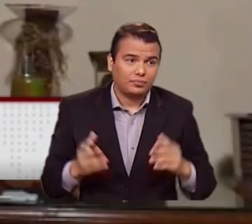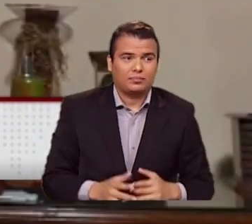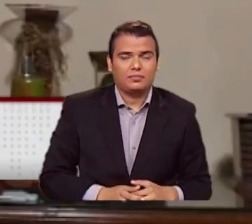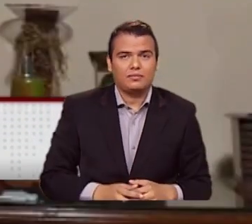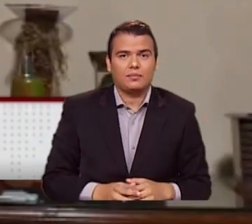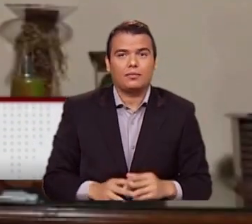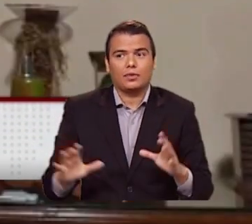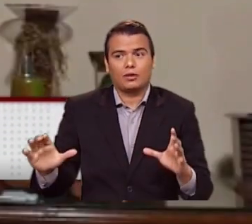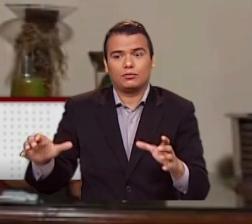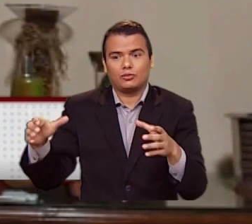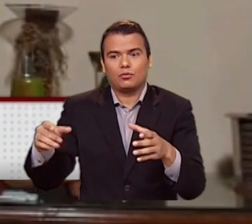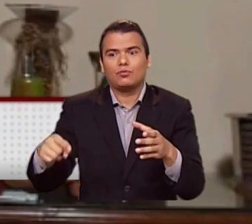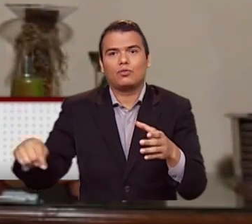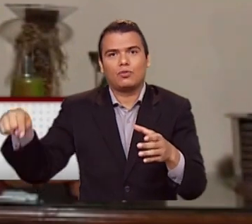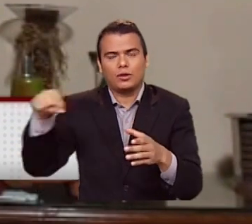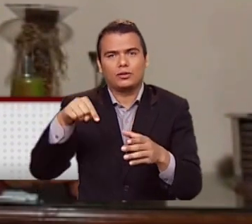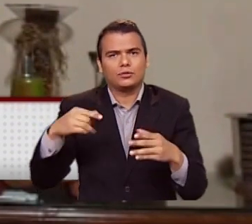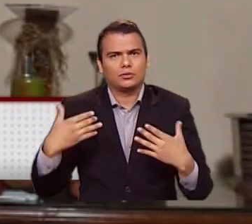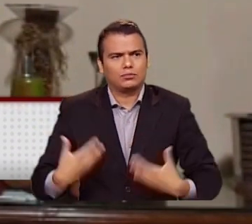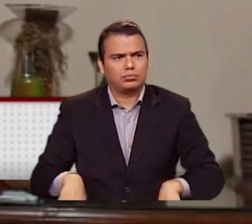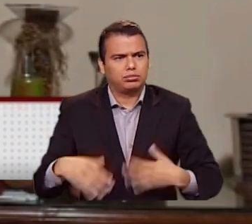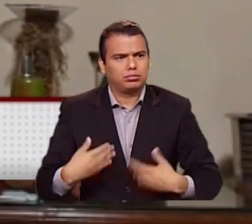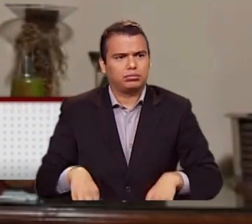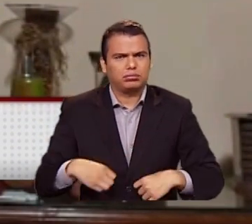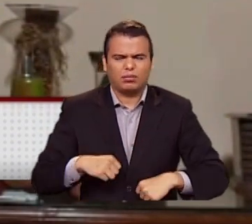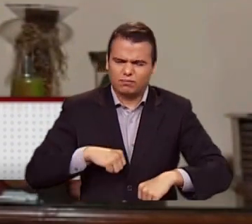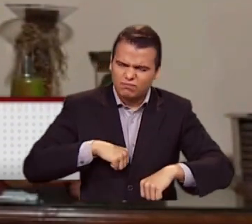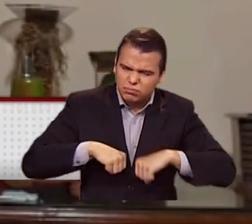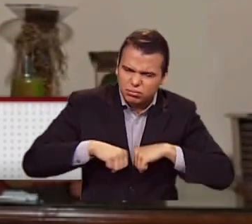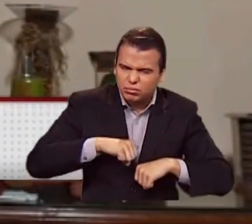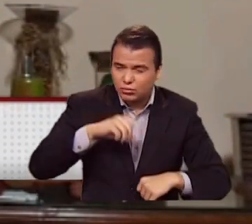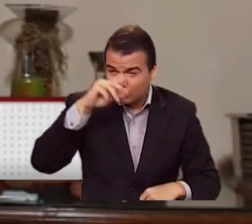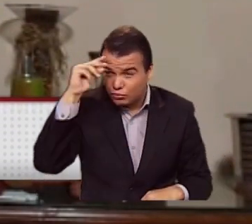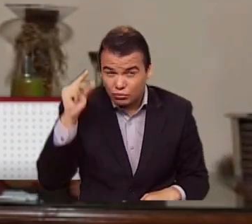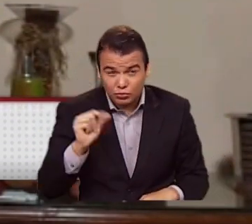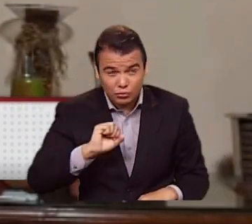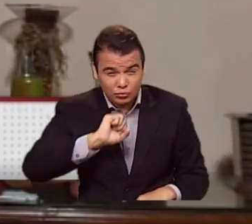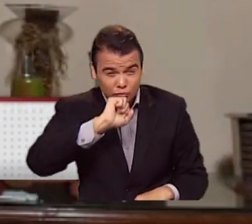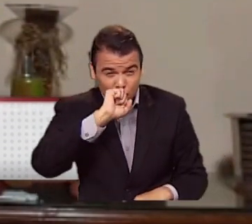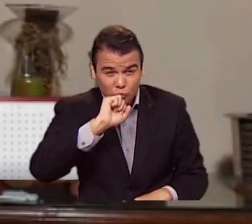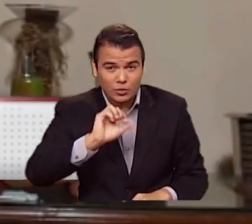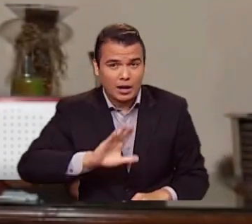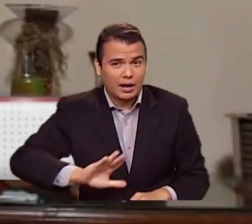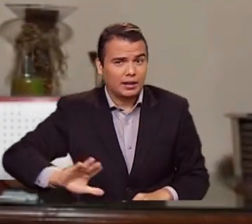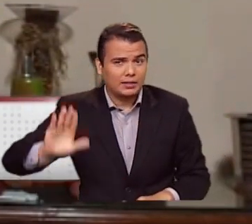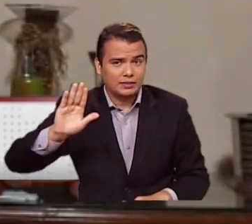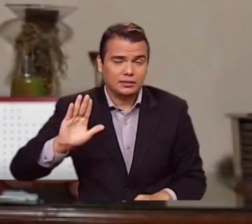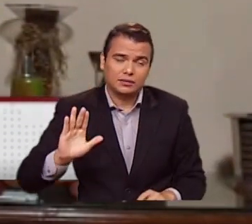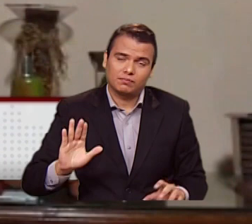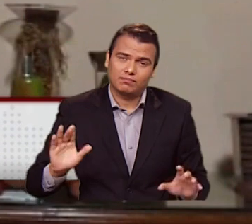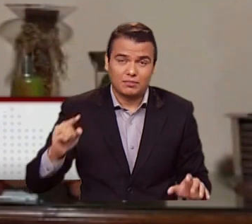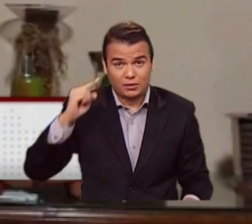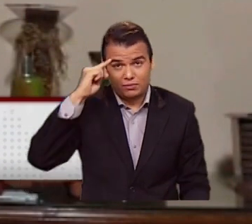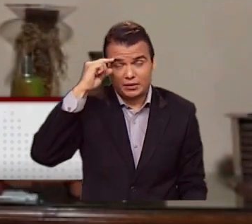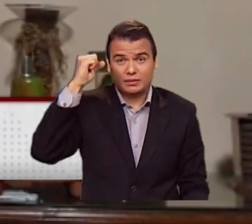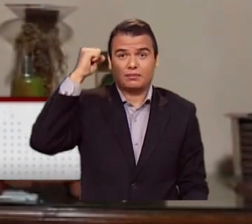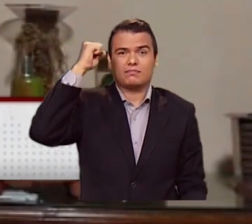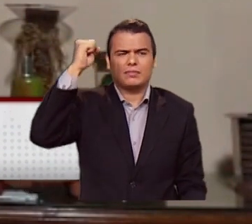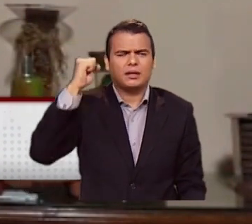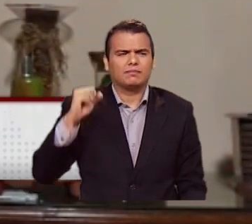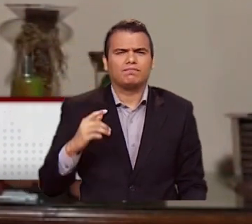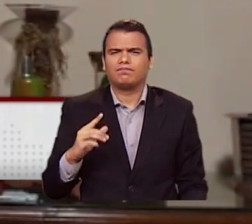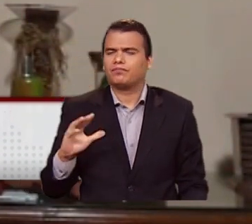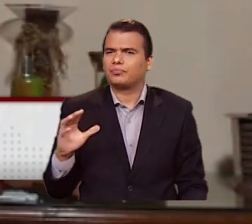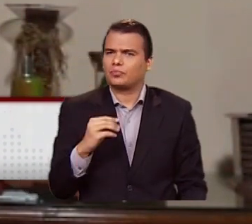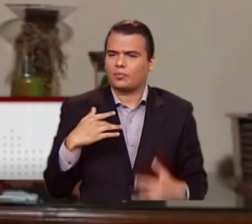juego que tiene y maneja pasiones, maneja mística, pero por encima está la salud y está